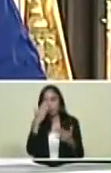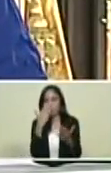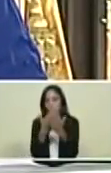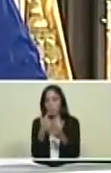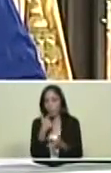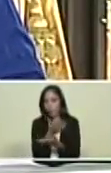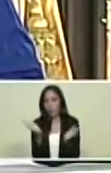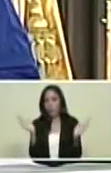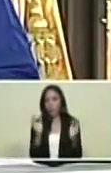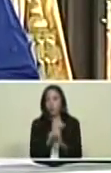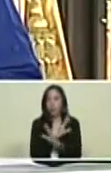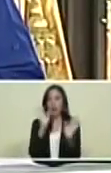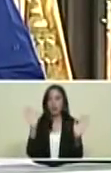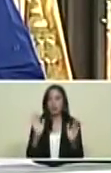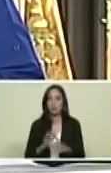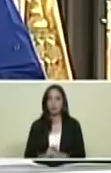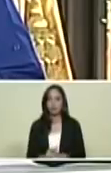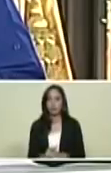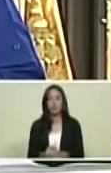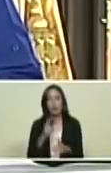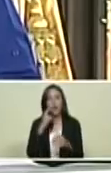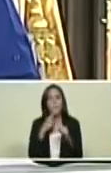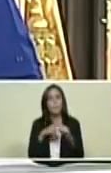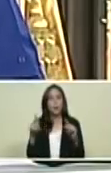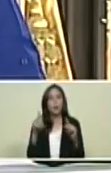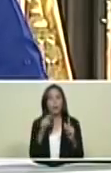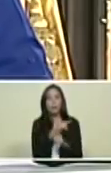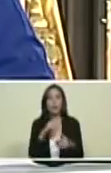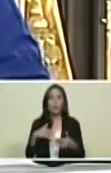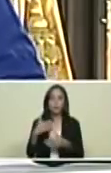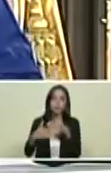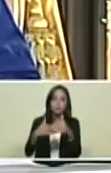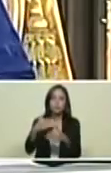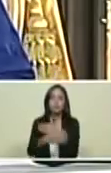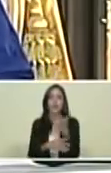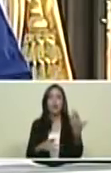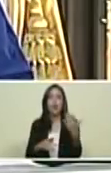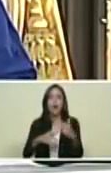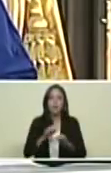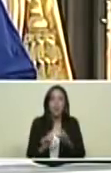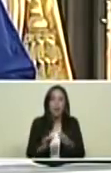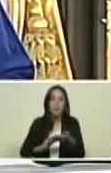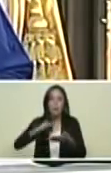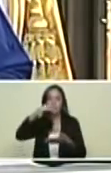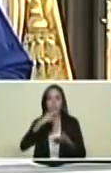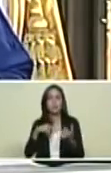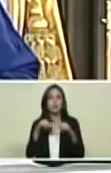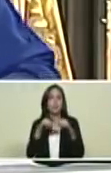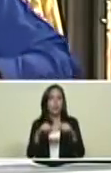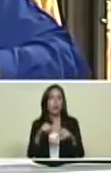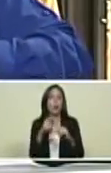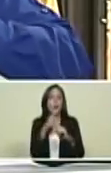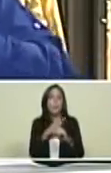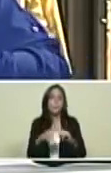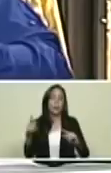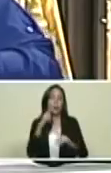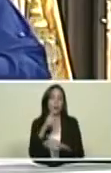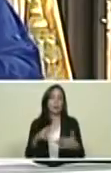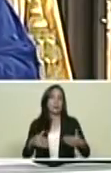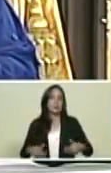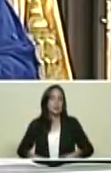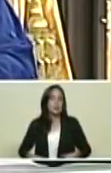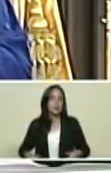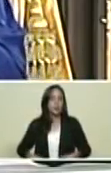ustedes. Hemos mantenido el programa de canaimas, canaimitas, ¿verdad? Pero en base a un gran